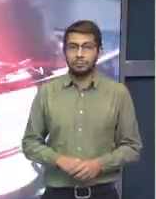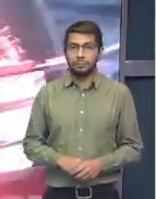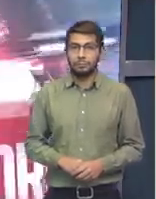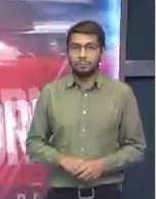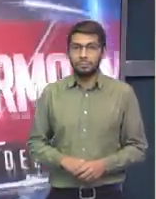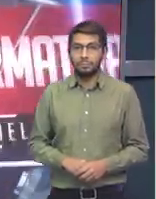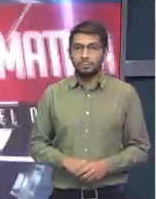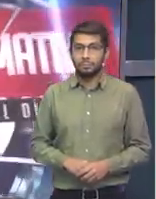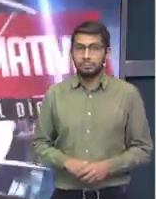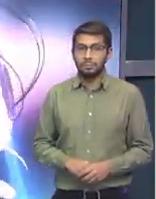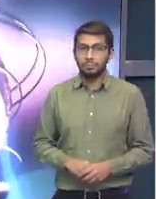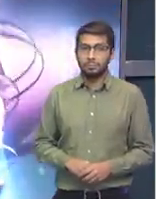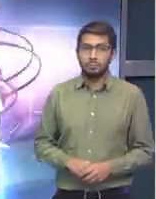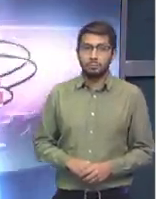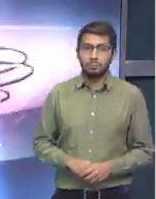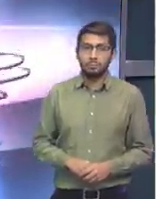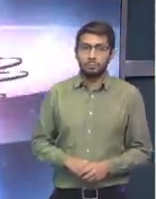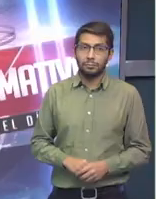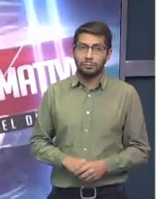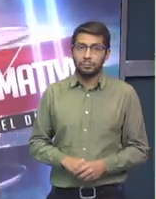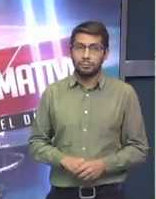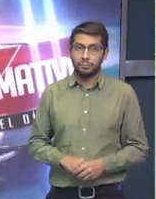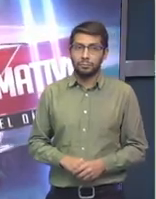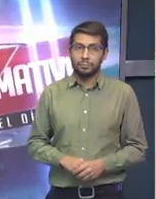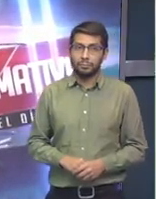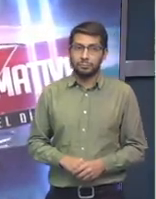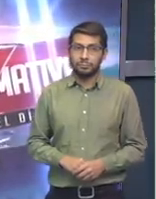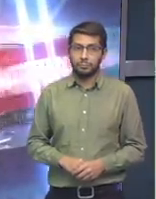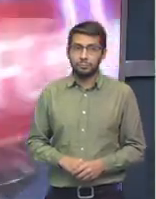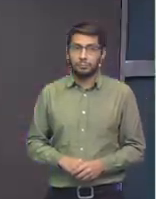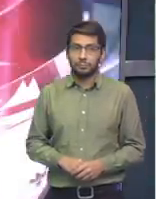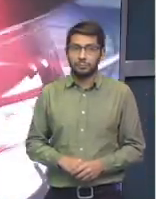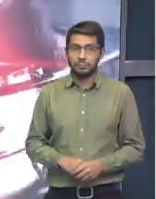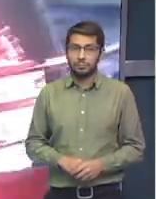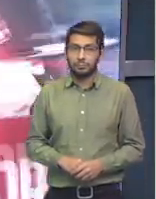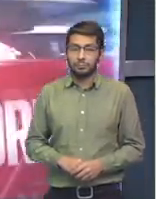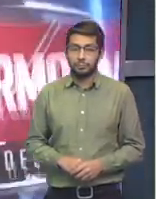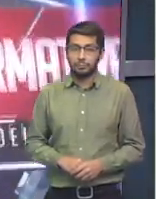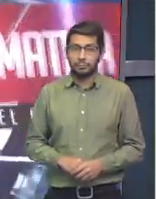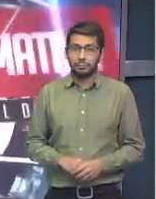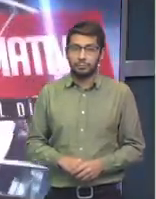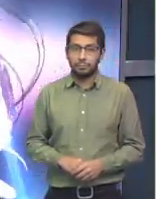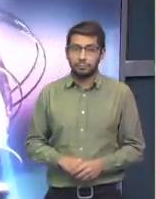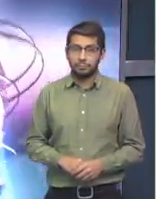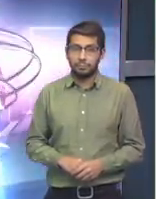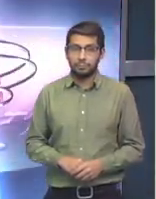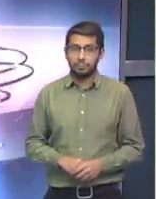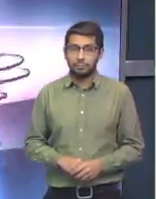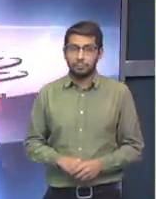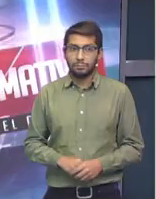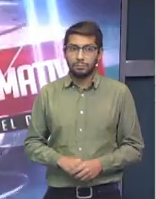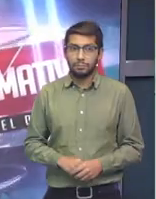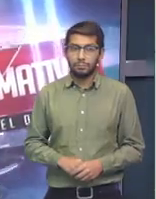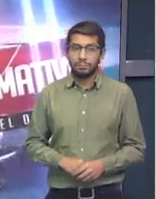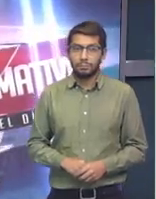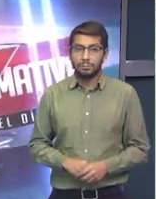franja, en esos grupos, y hayas obtenido su turno, que por favor dirija a vacunarte, porque eso hace perder la posibilidad